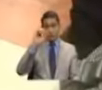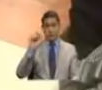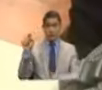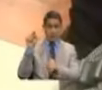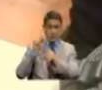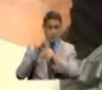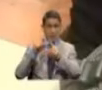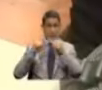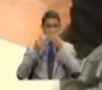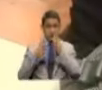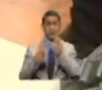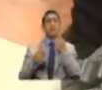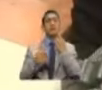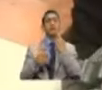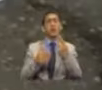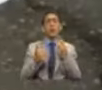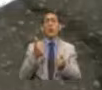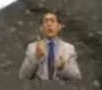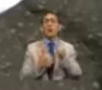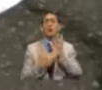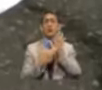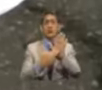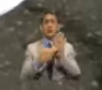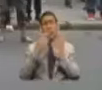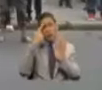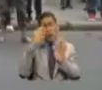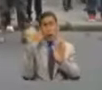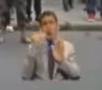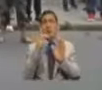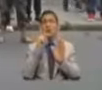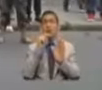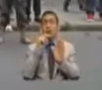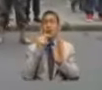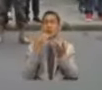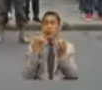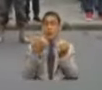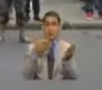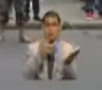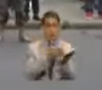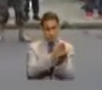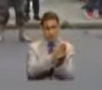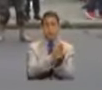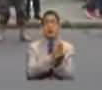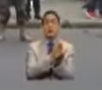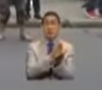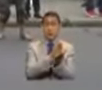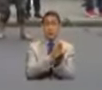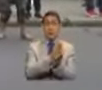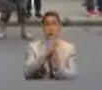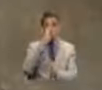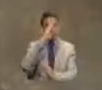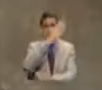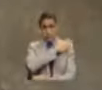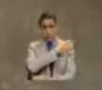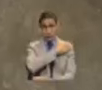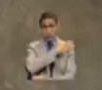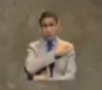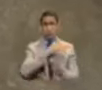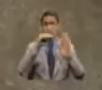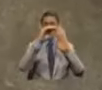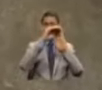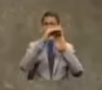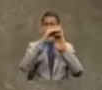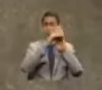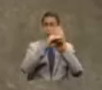establece ahora con claridad qué requisitos tienen que cumplir los jóvenes que quieran ir a la conscripción. Ser calificado como idóneo, no haber sido dado de baja, no registrar